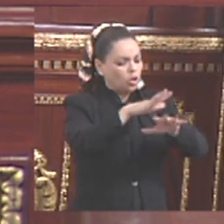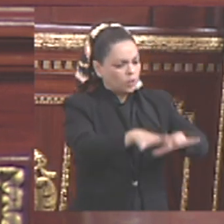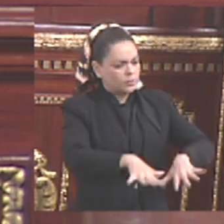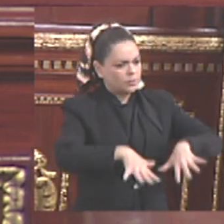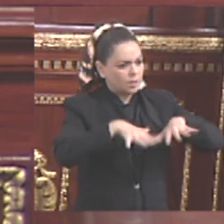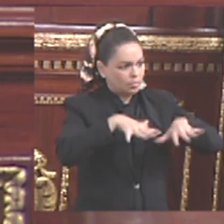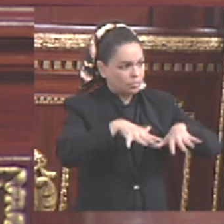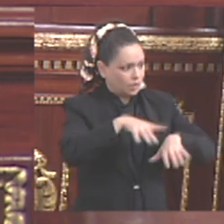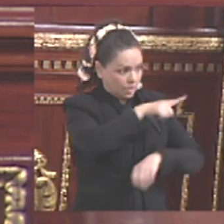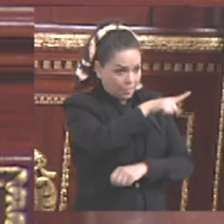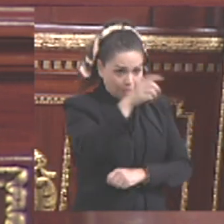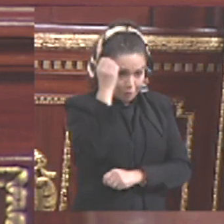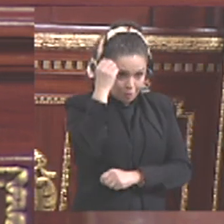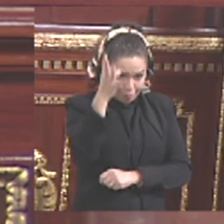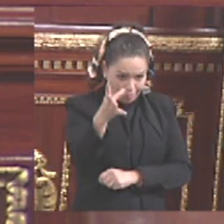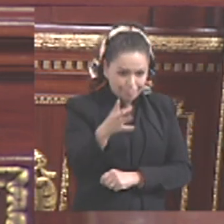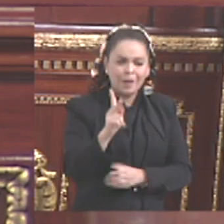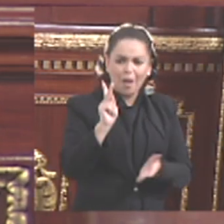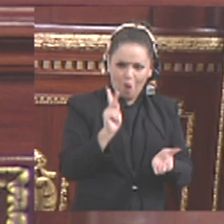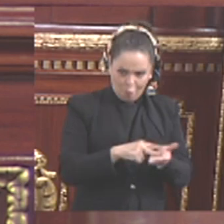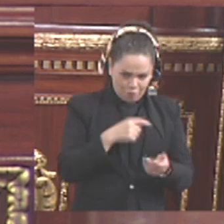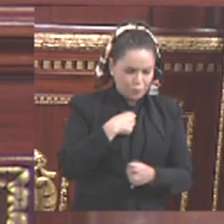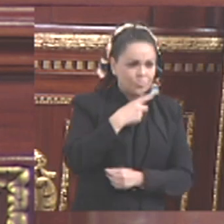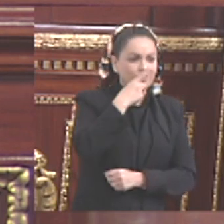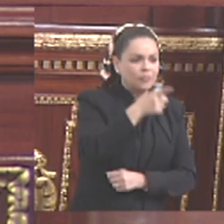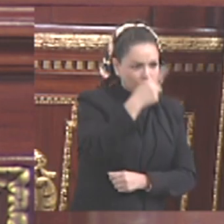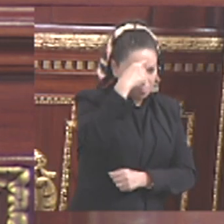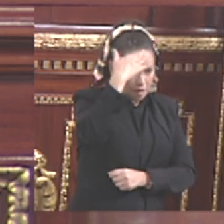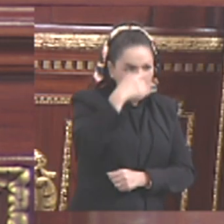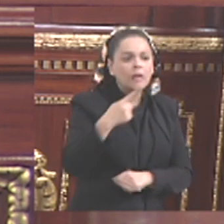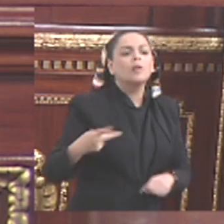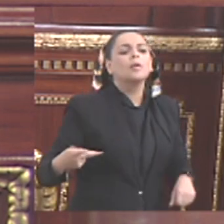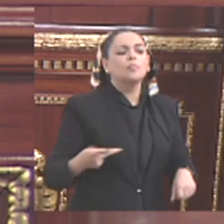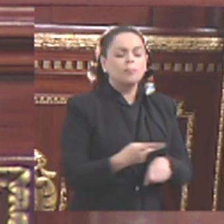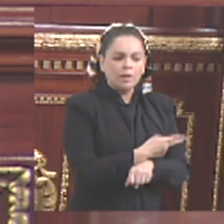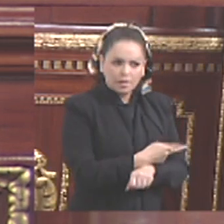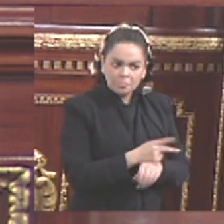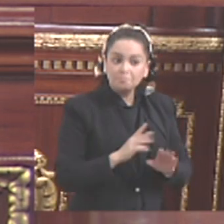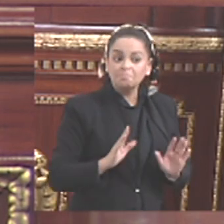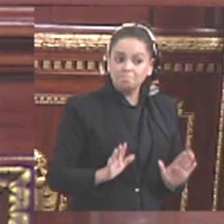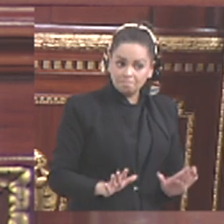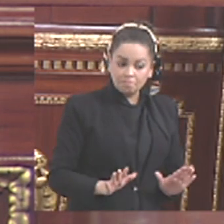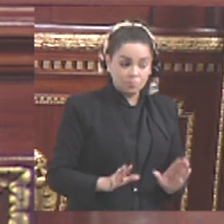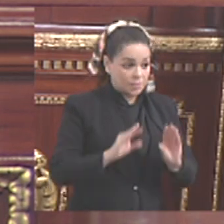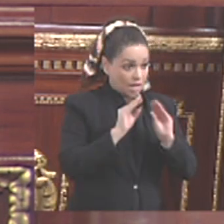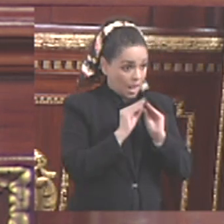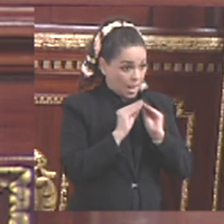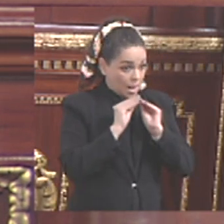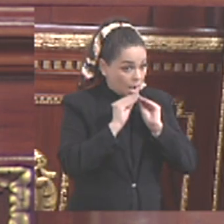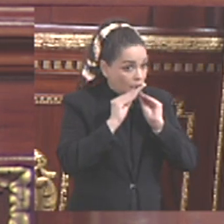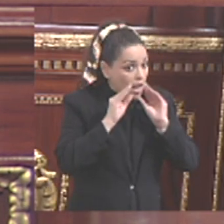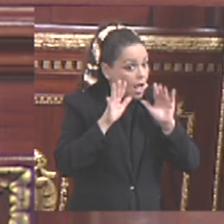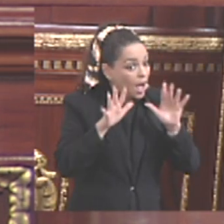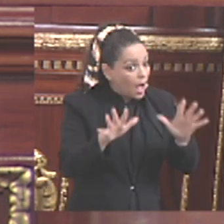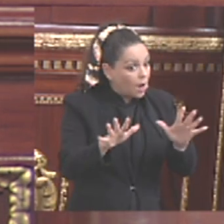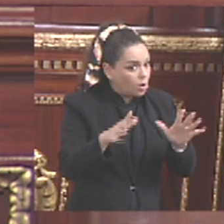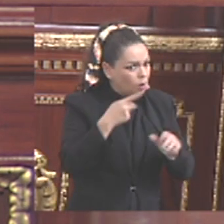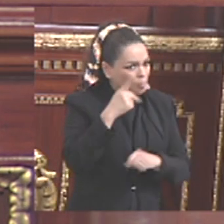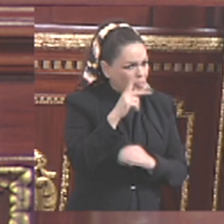a recordar qué fue lo que sucedió. Un proceso poco claro y con reglas